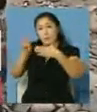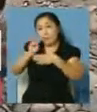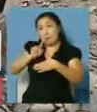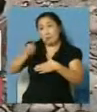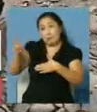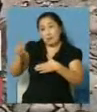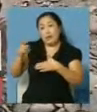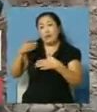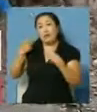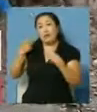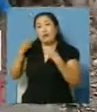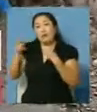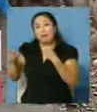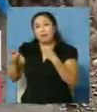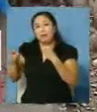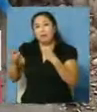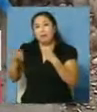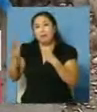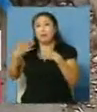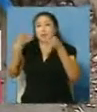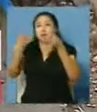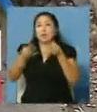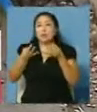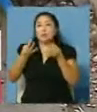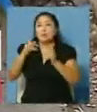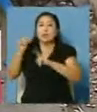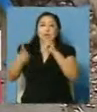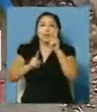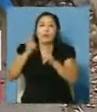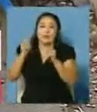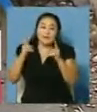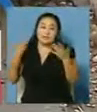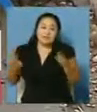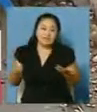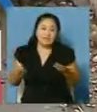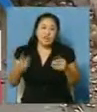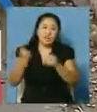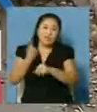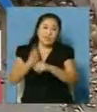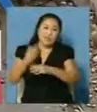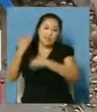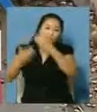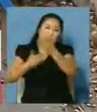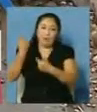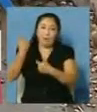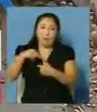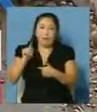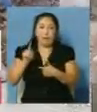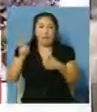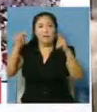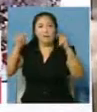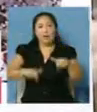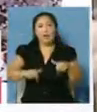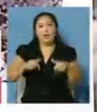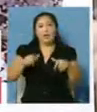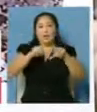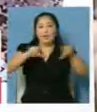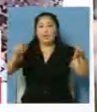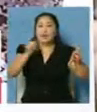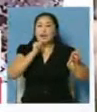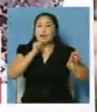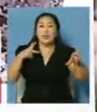visto, que bueno, fue boicoteada una vez, ¿no? Pero bueno, ahora si se corta un